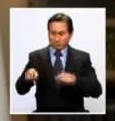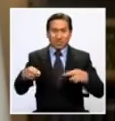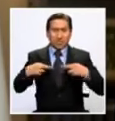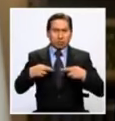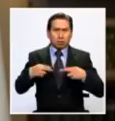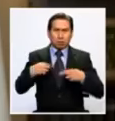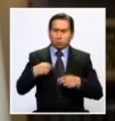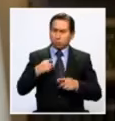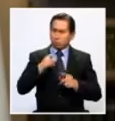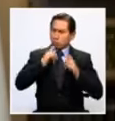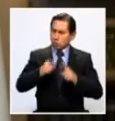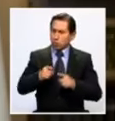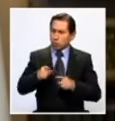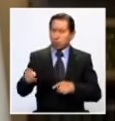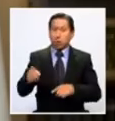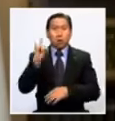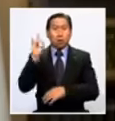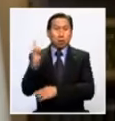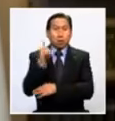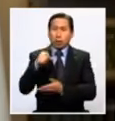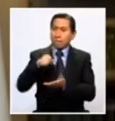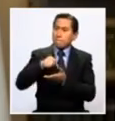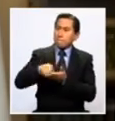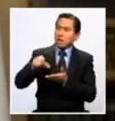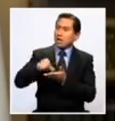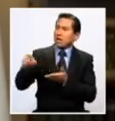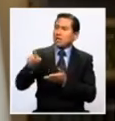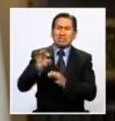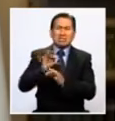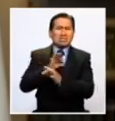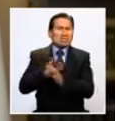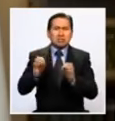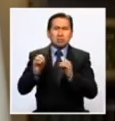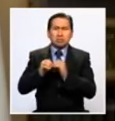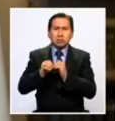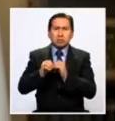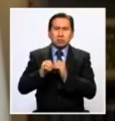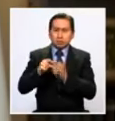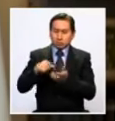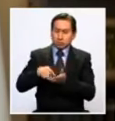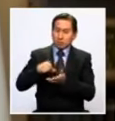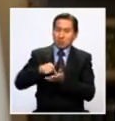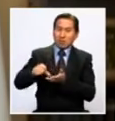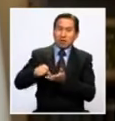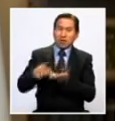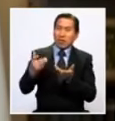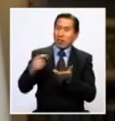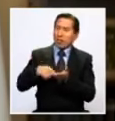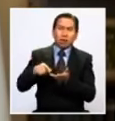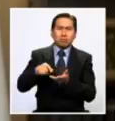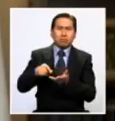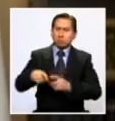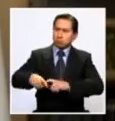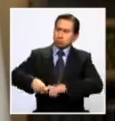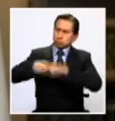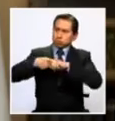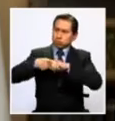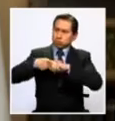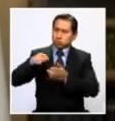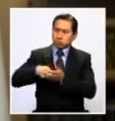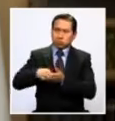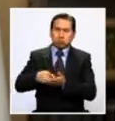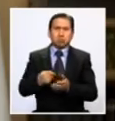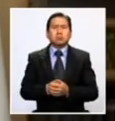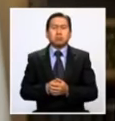Al ordenar que Bolivia no pague ni un solo centavo de lo que tenía pendiente de pagar por los tales